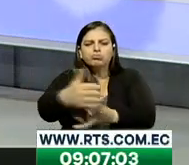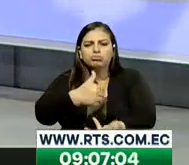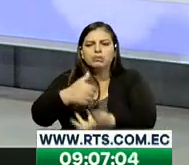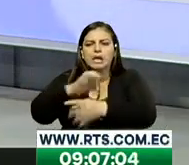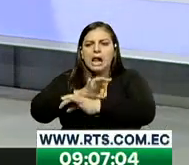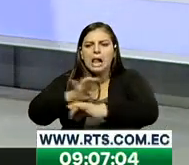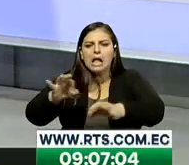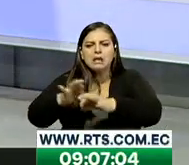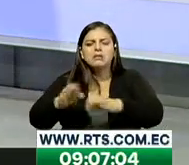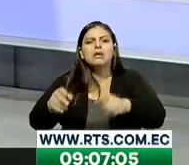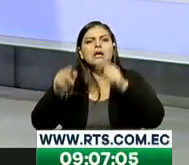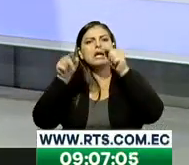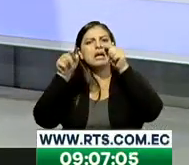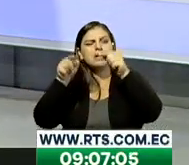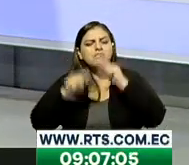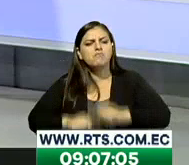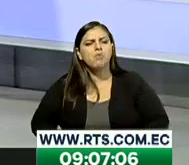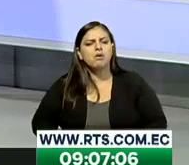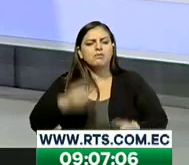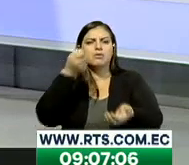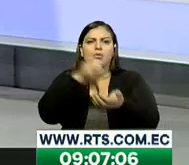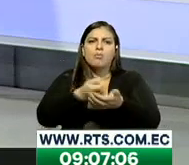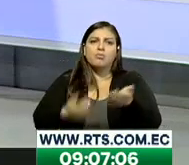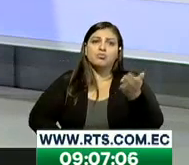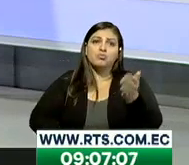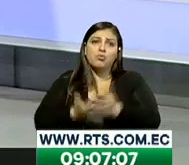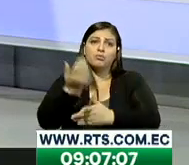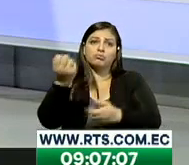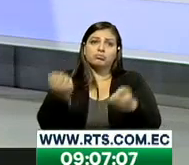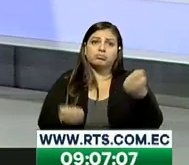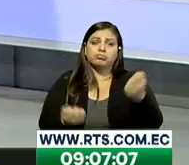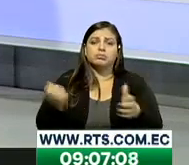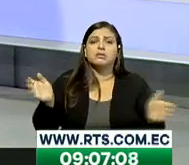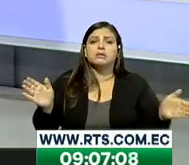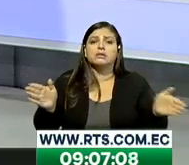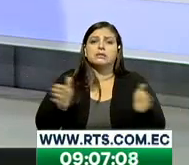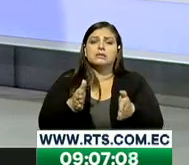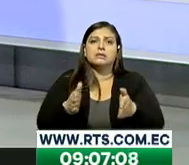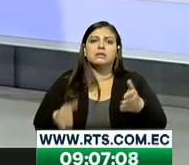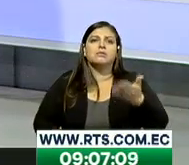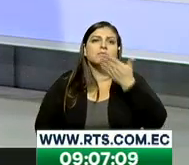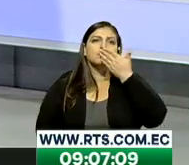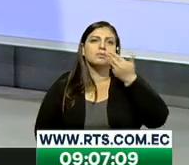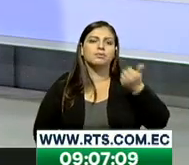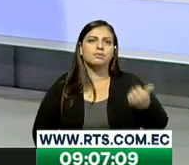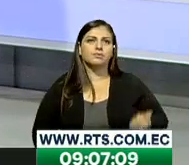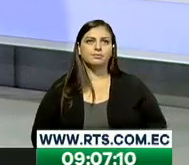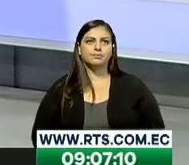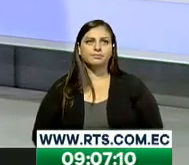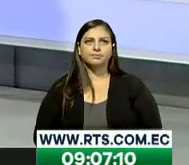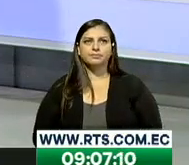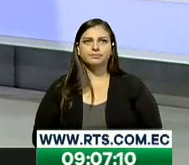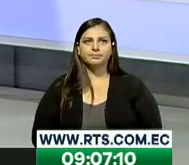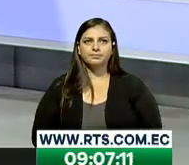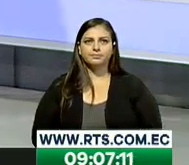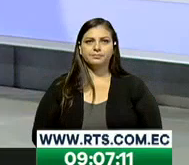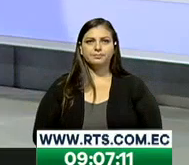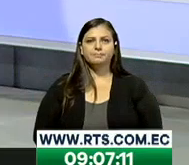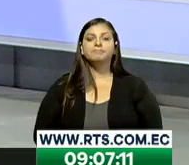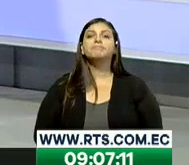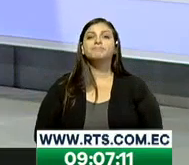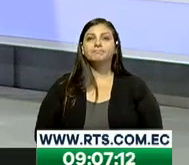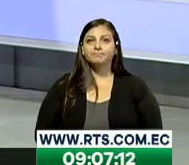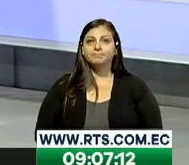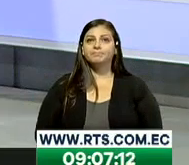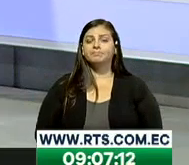grandes creo que son suficientes, para que puedan entrar a los diferentes sectores a los que los grandes no puedan acceder. Yo tengo muchísimos mensajes de diferentes